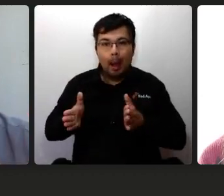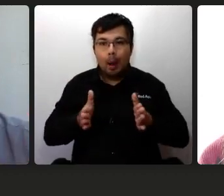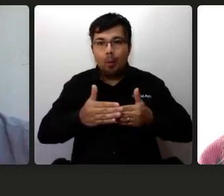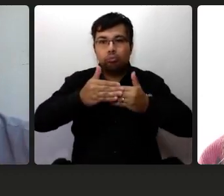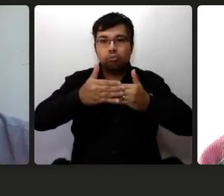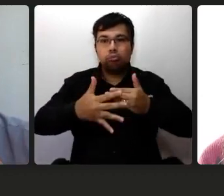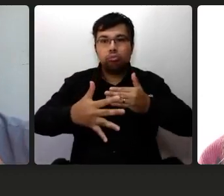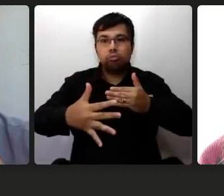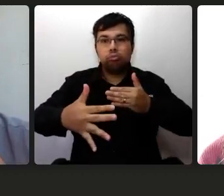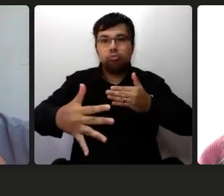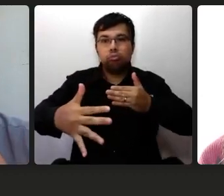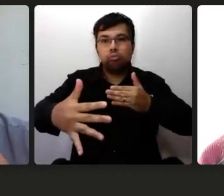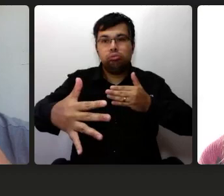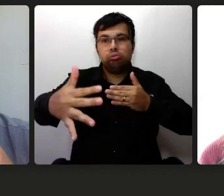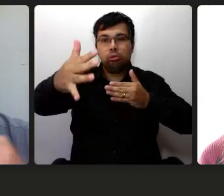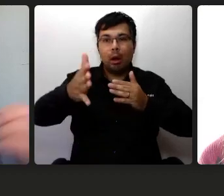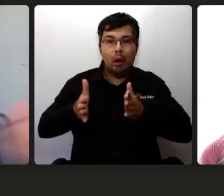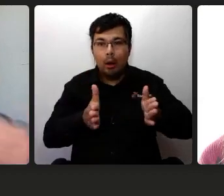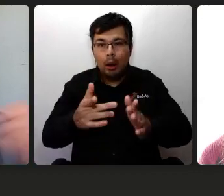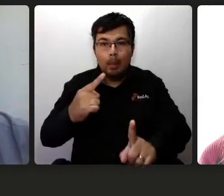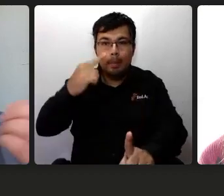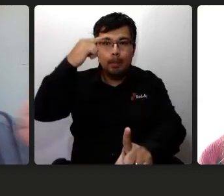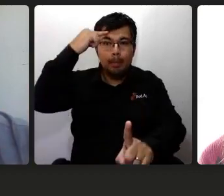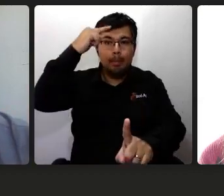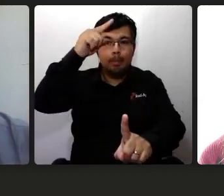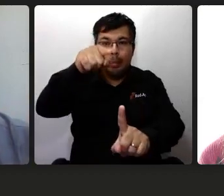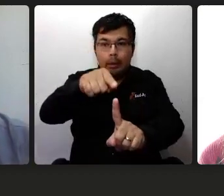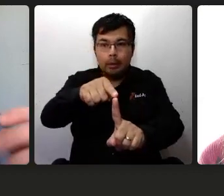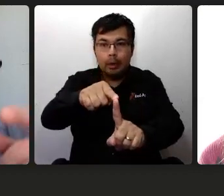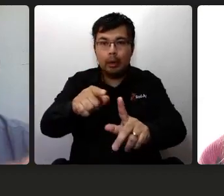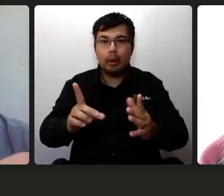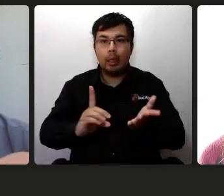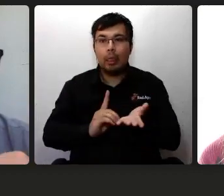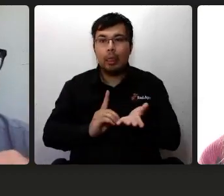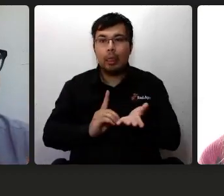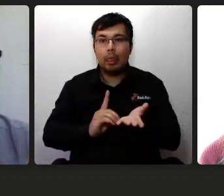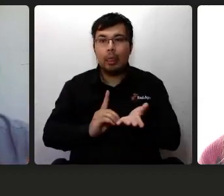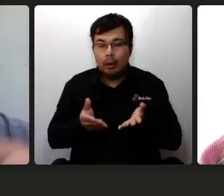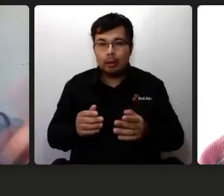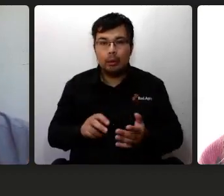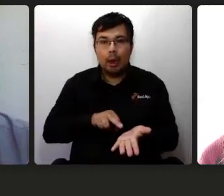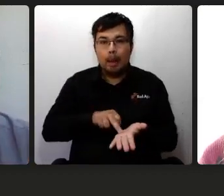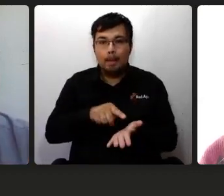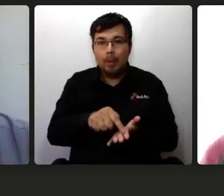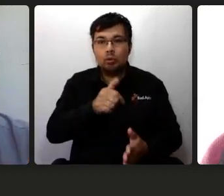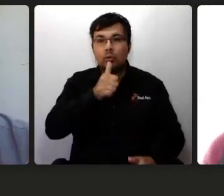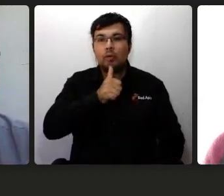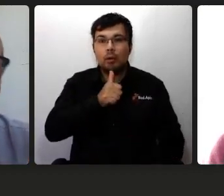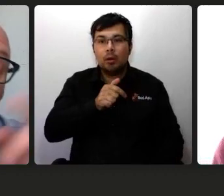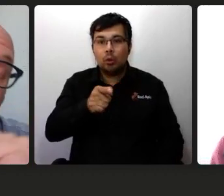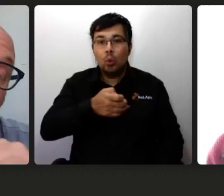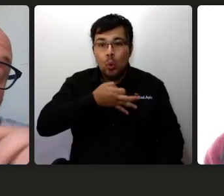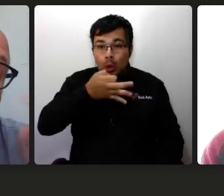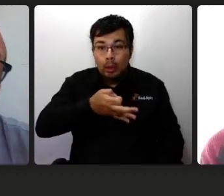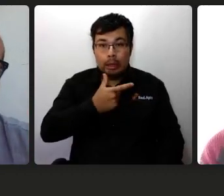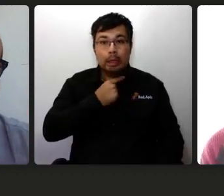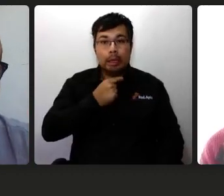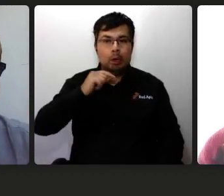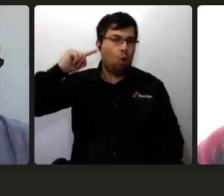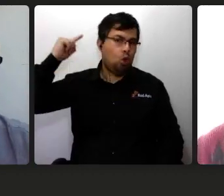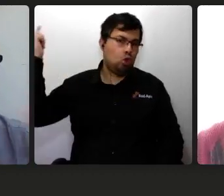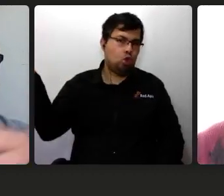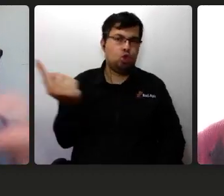en el transcurso del recorrido en pensar digital, es como que te falta ese paso. Y es lo que tú decías, quiero estar en todas partes, porque pensando